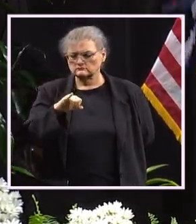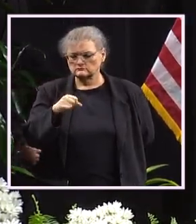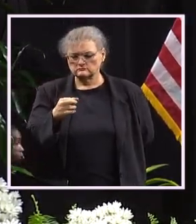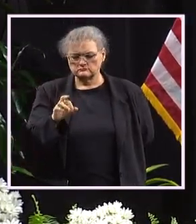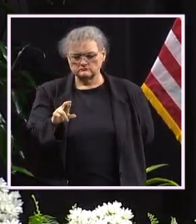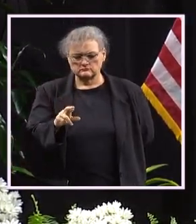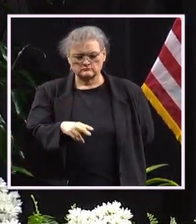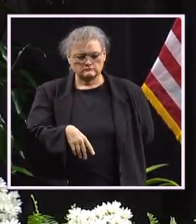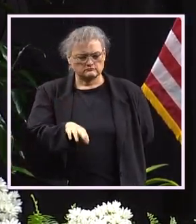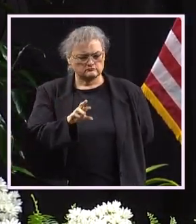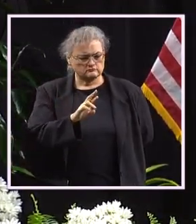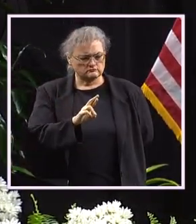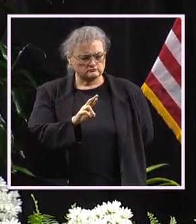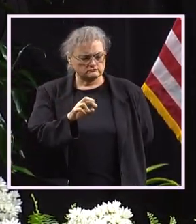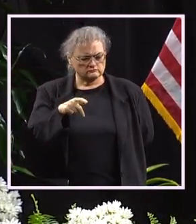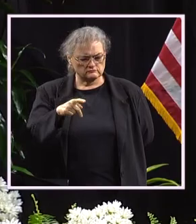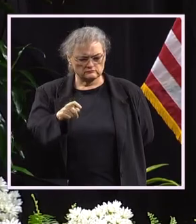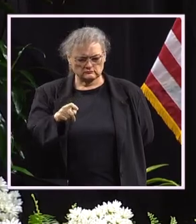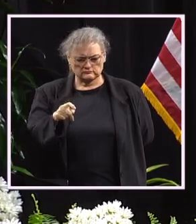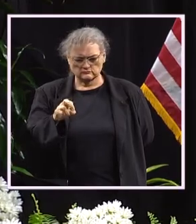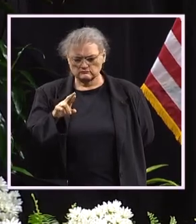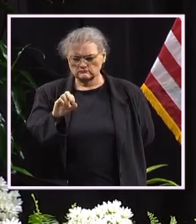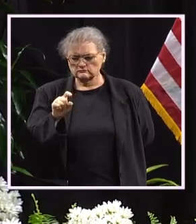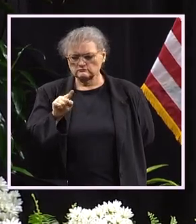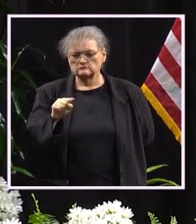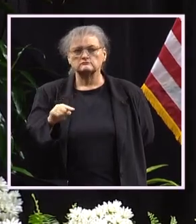Ricardo Ismael Perez Cubias, cum laude,